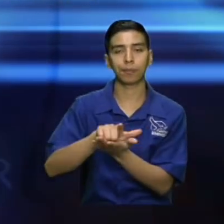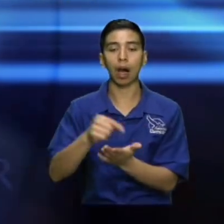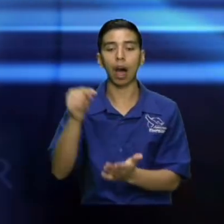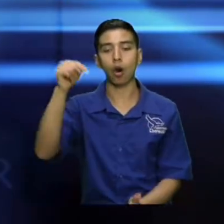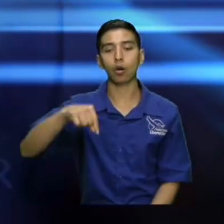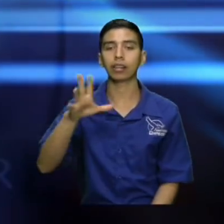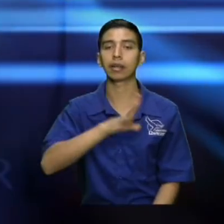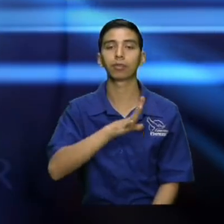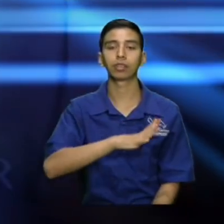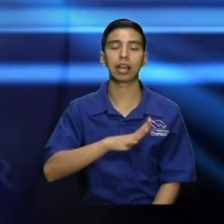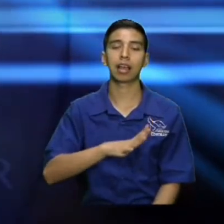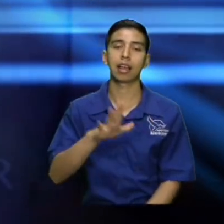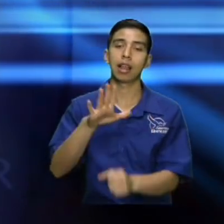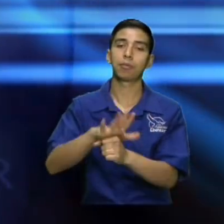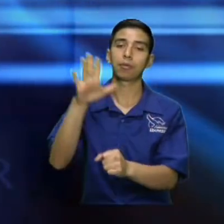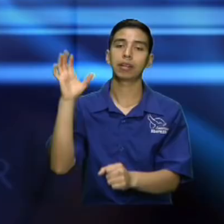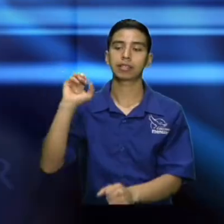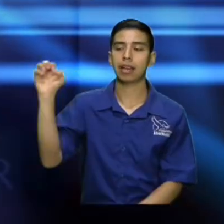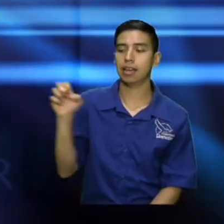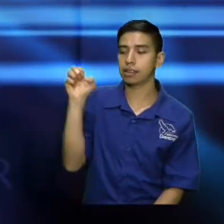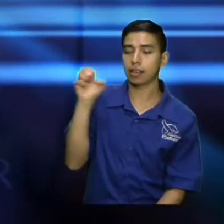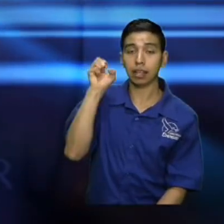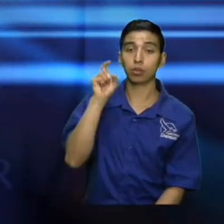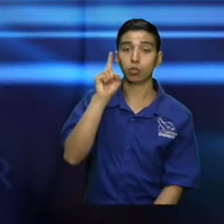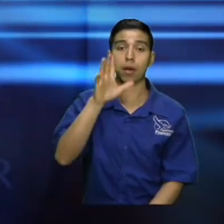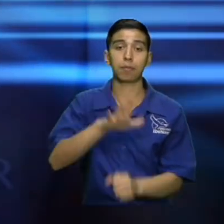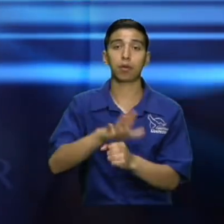eterno, que es el pacto nuevo,